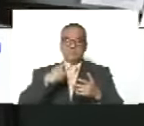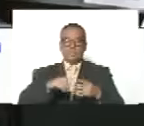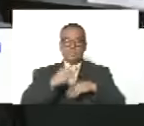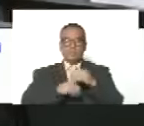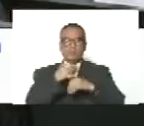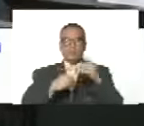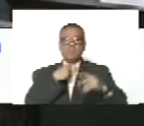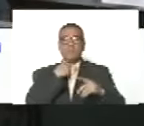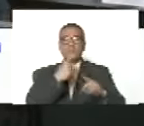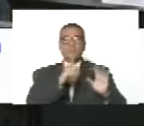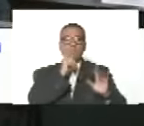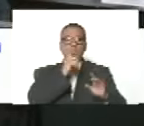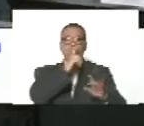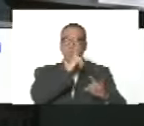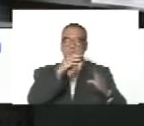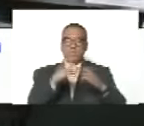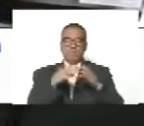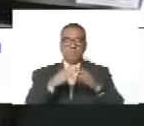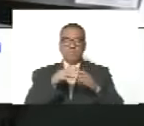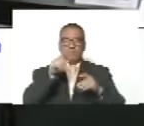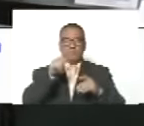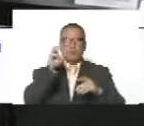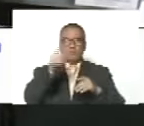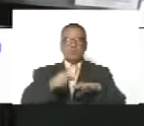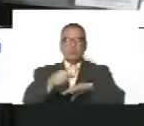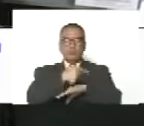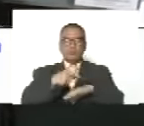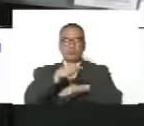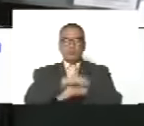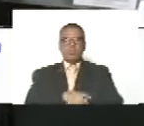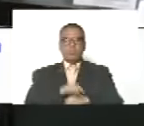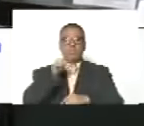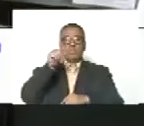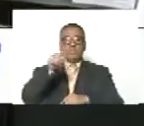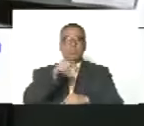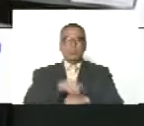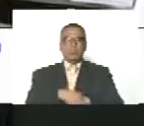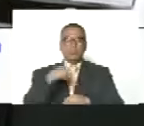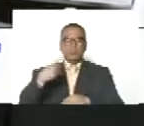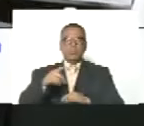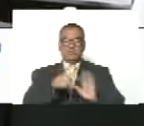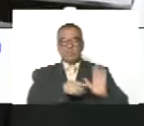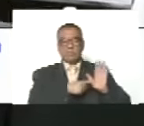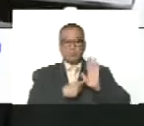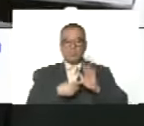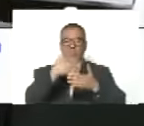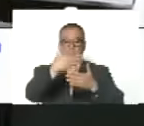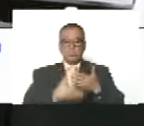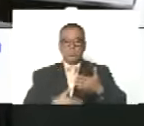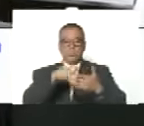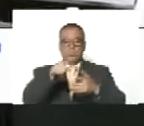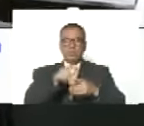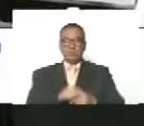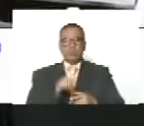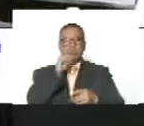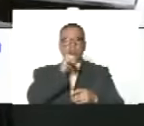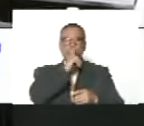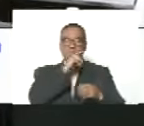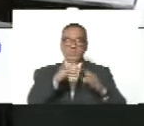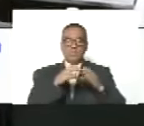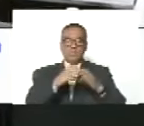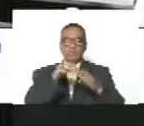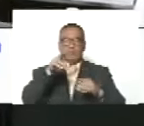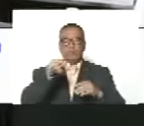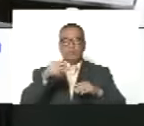hacer declaraciones en nombre de un grupo, no de un Estado, el derecho de presentar propuesta y enmienda a nombre de un grupo, no